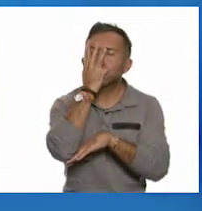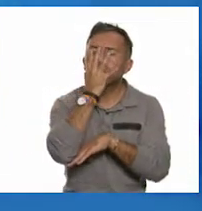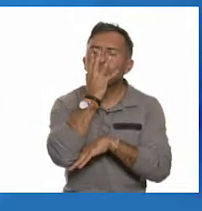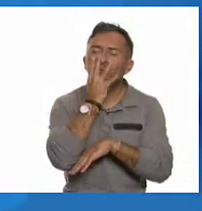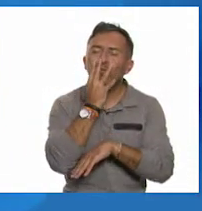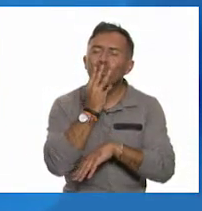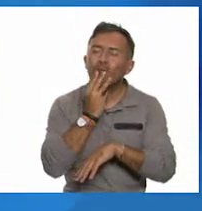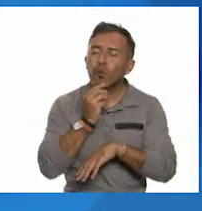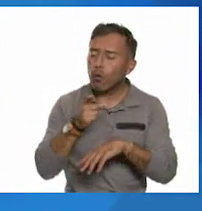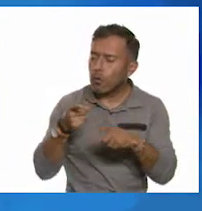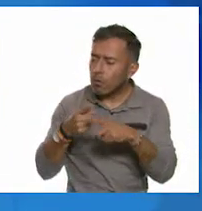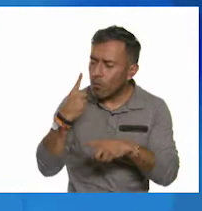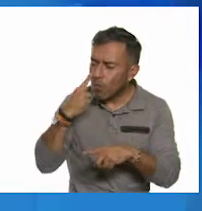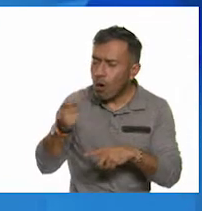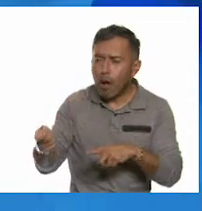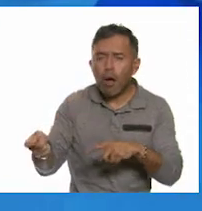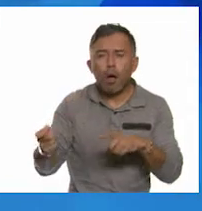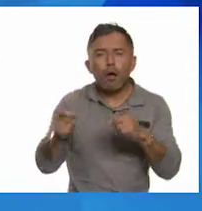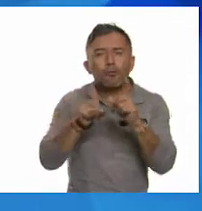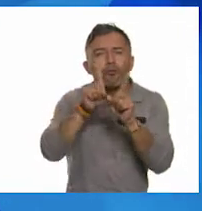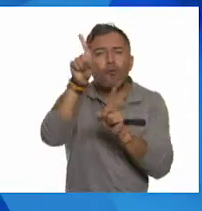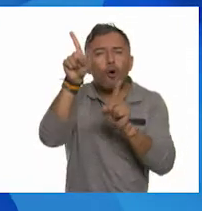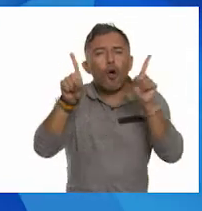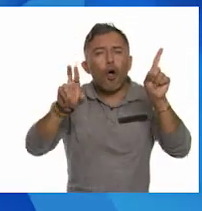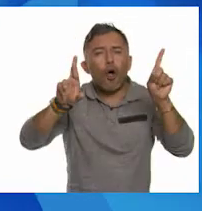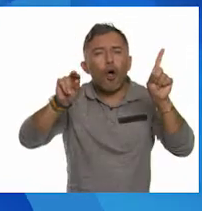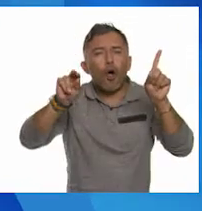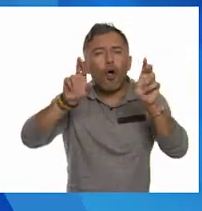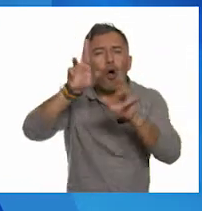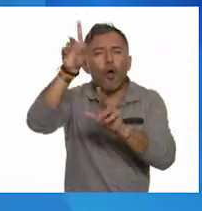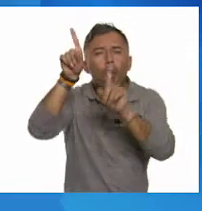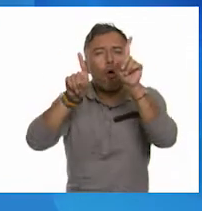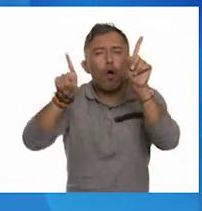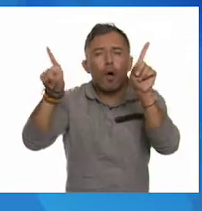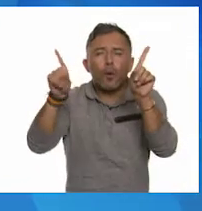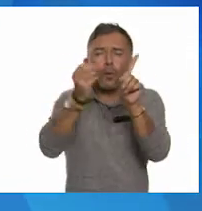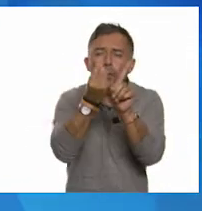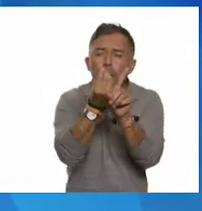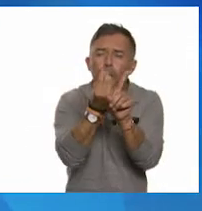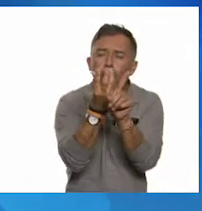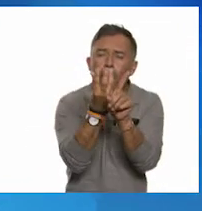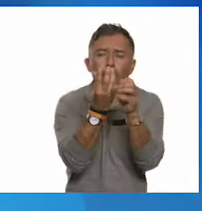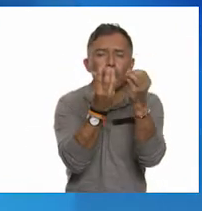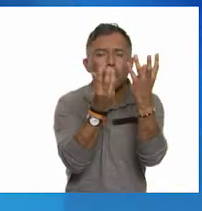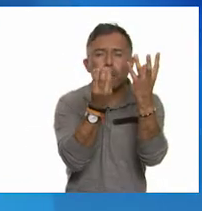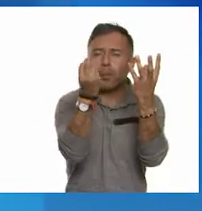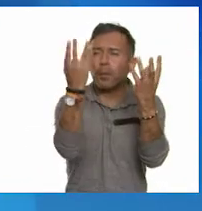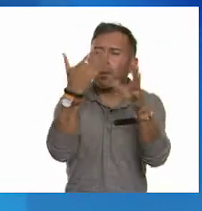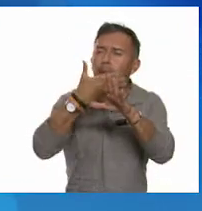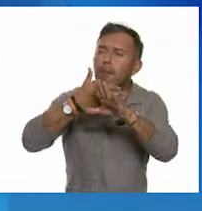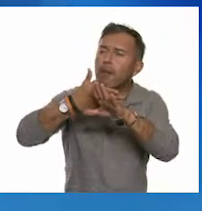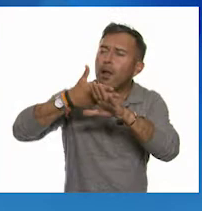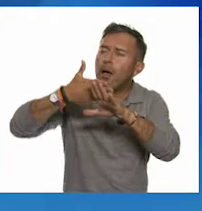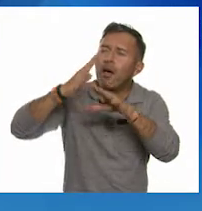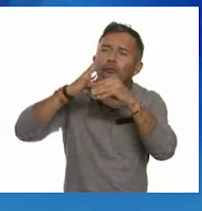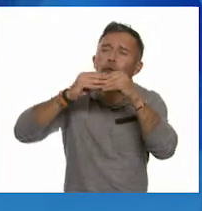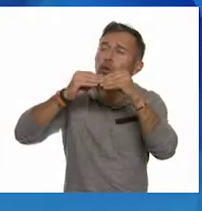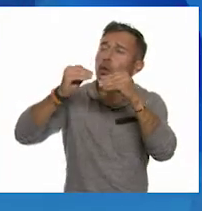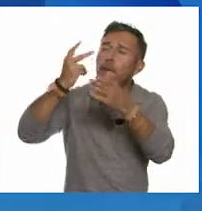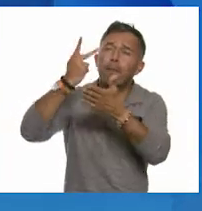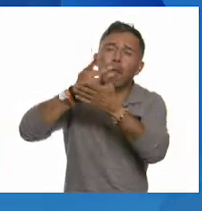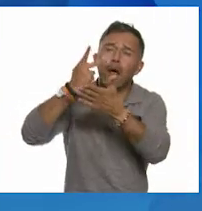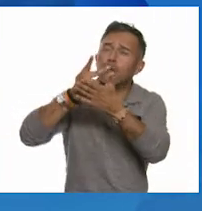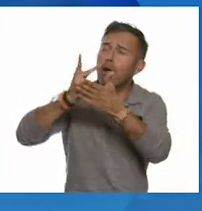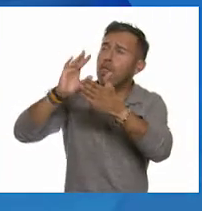jardín. Las ramas doradas estaban cubiertas de delicadas flores blancas y de frutos plateados. Para sorpresa